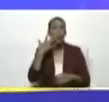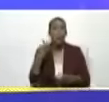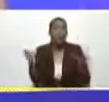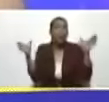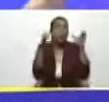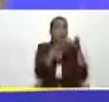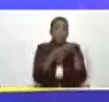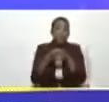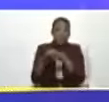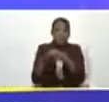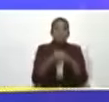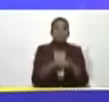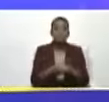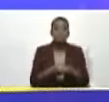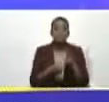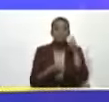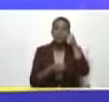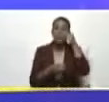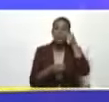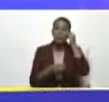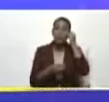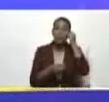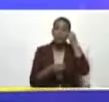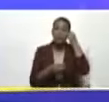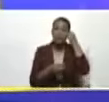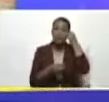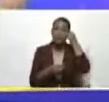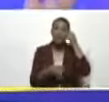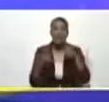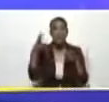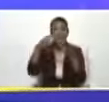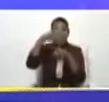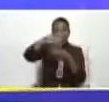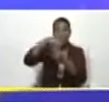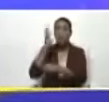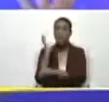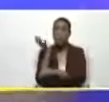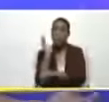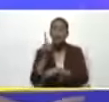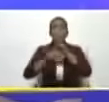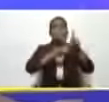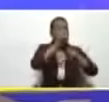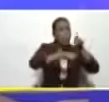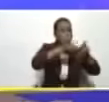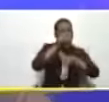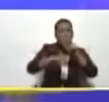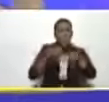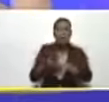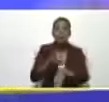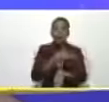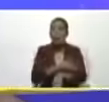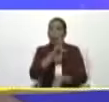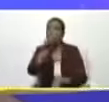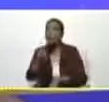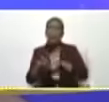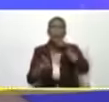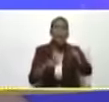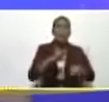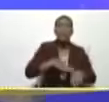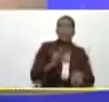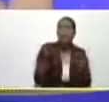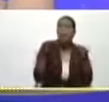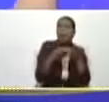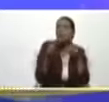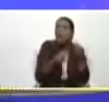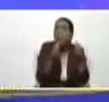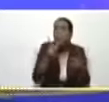organizaron dentro de sus aulas dentro de las asambleas en una gran consulta que nosotros le realizamos al chamo Cómo quiere